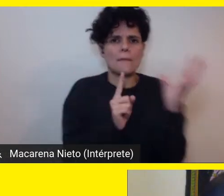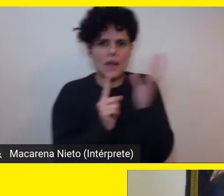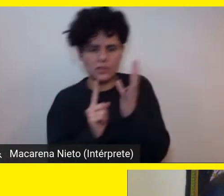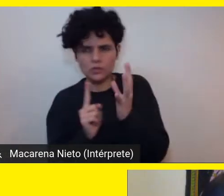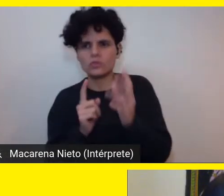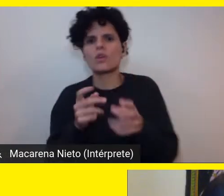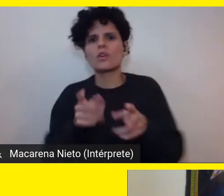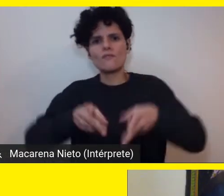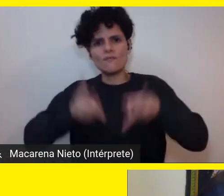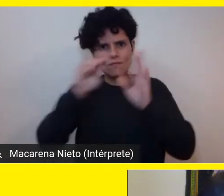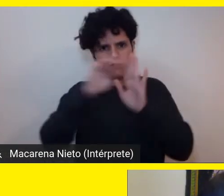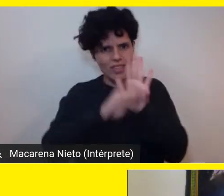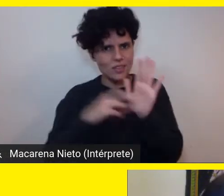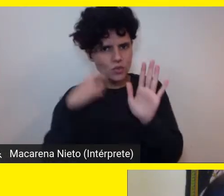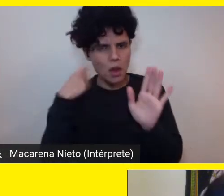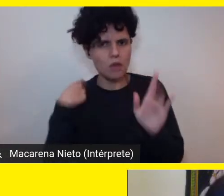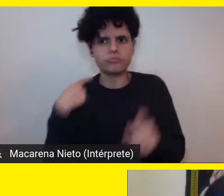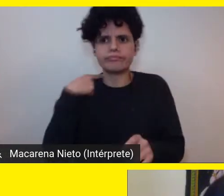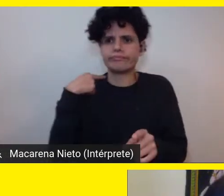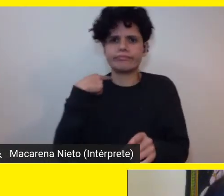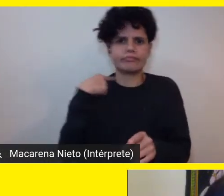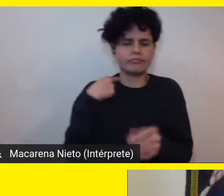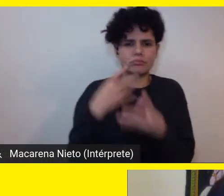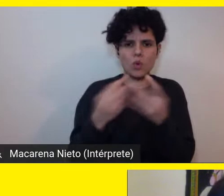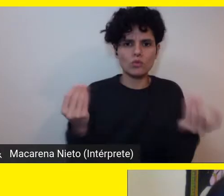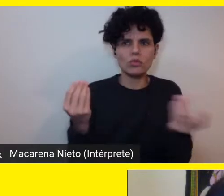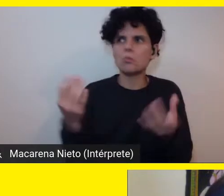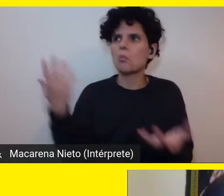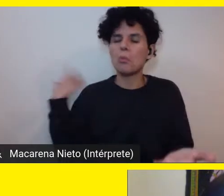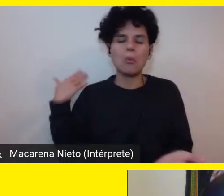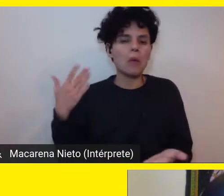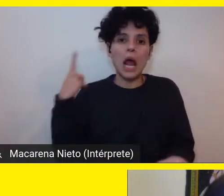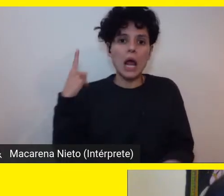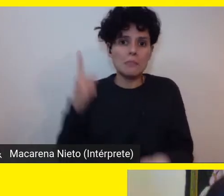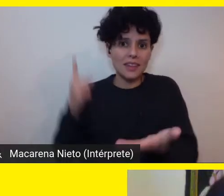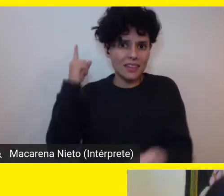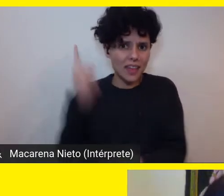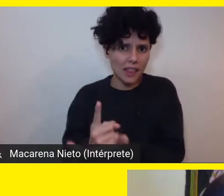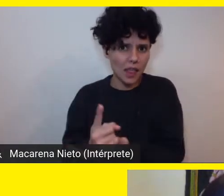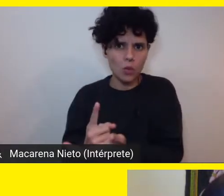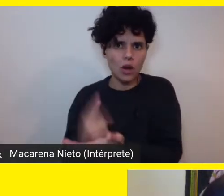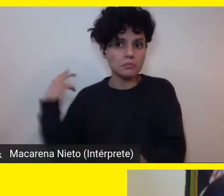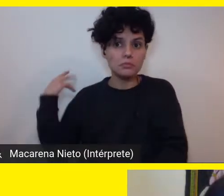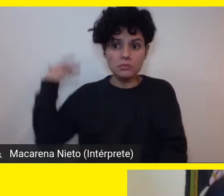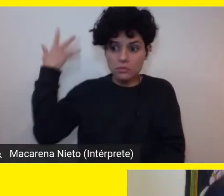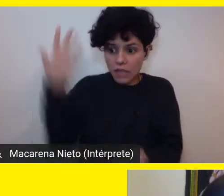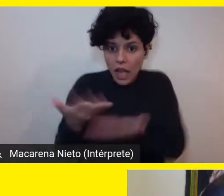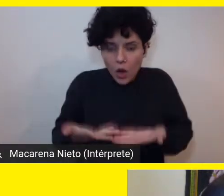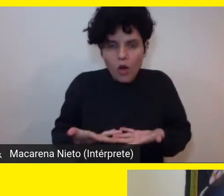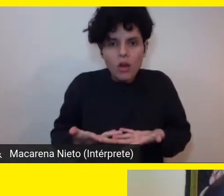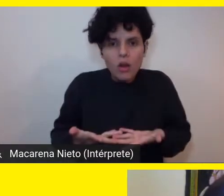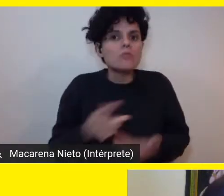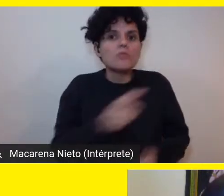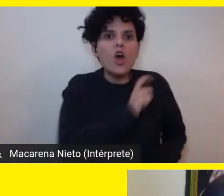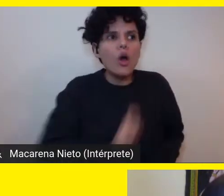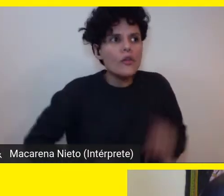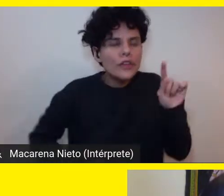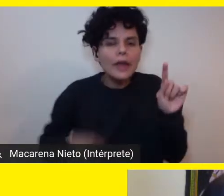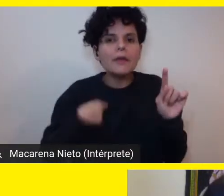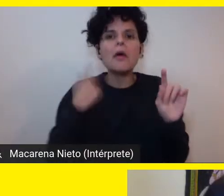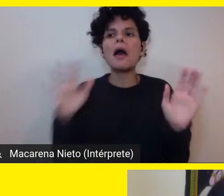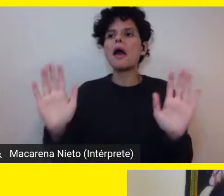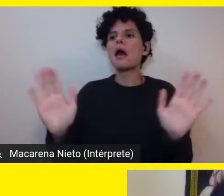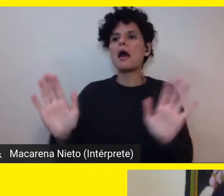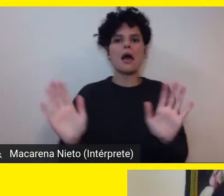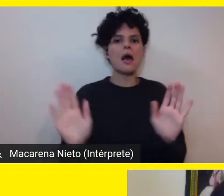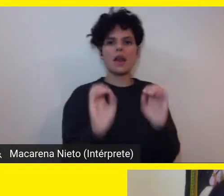humanos desde la dictadura, y el gobierno ha sido totalmente negacionista. O sea, ahora mismo,